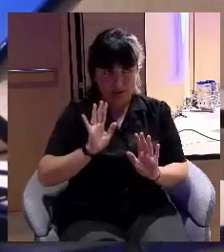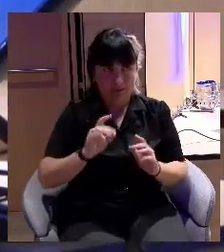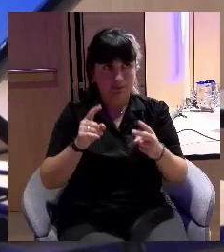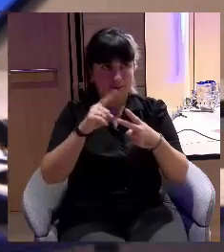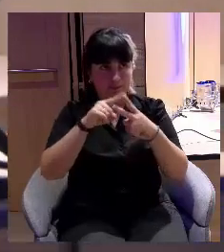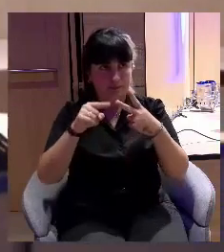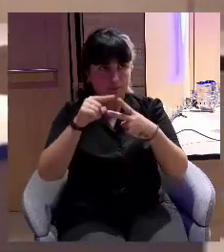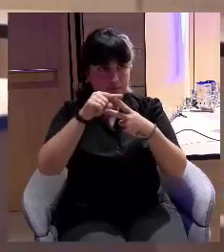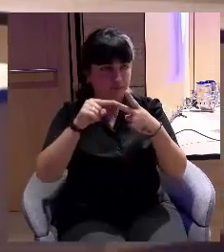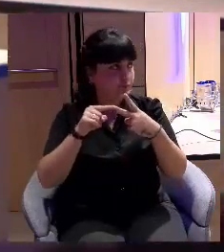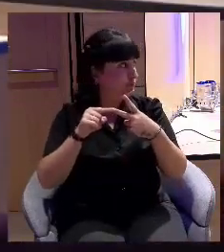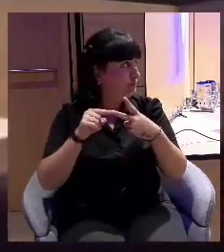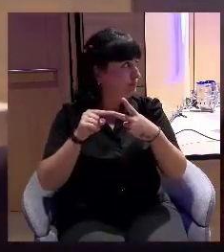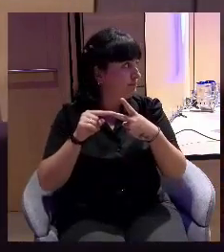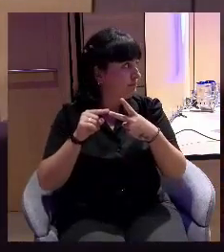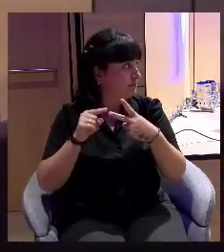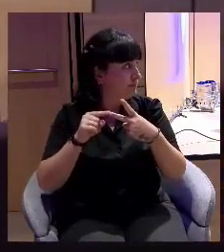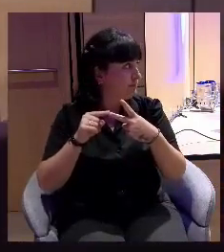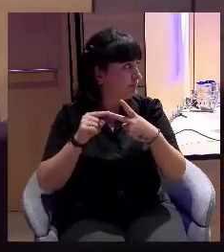micrófono va de carajo.